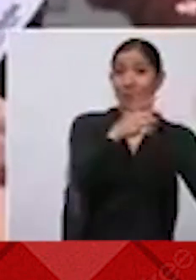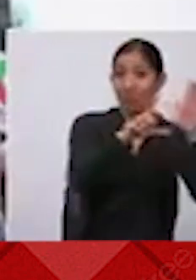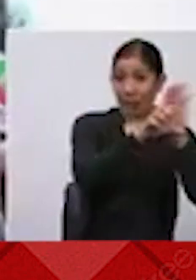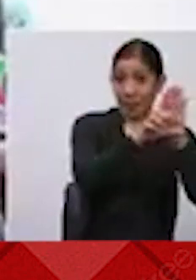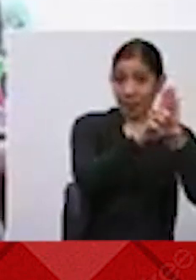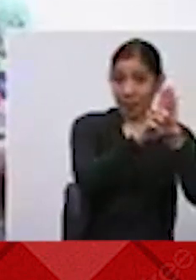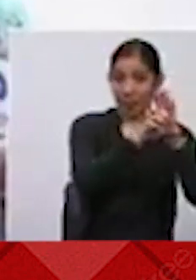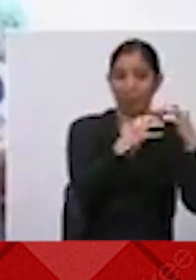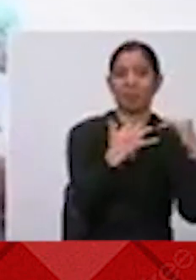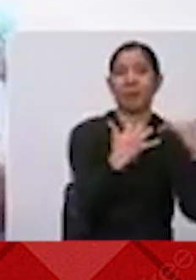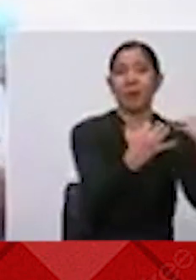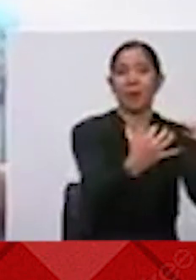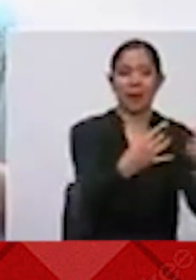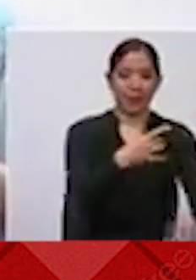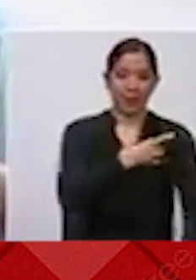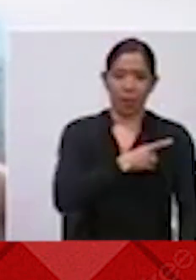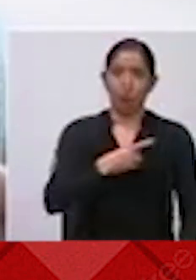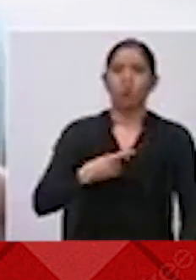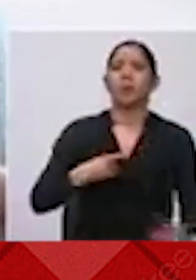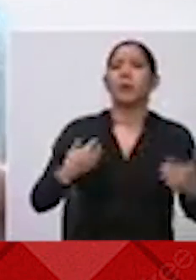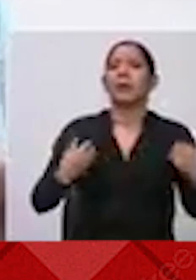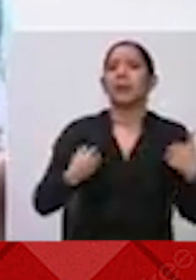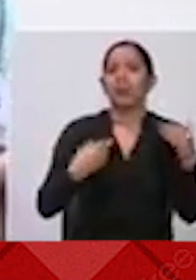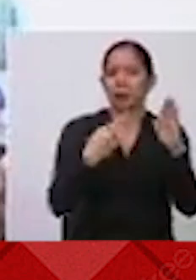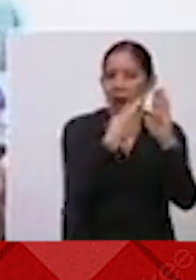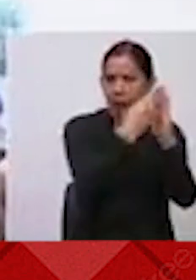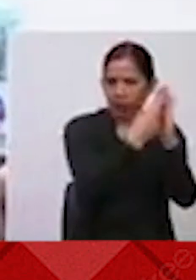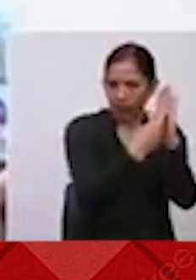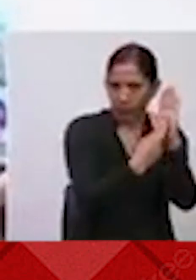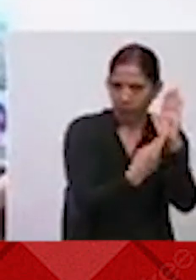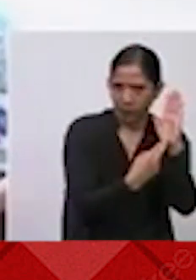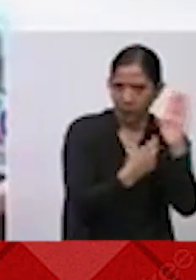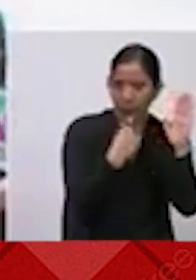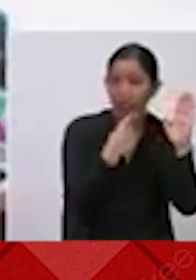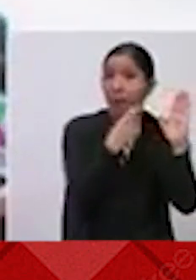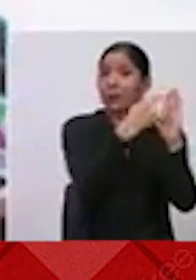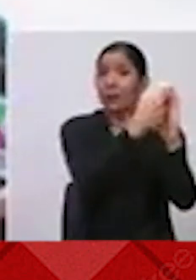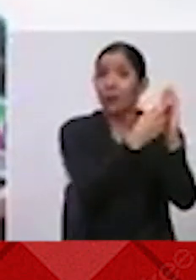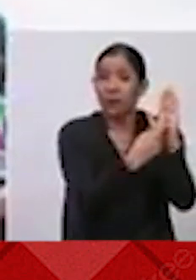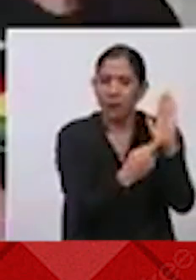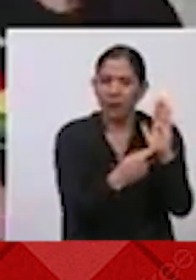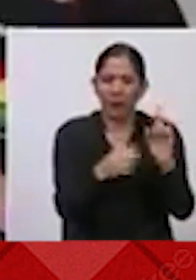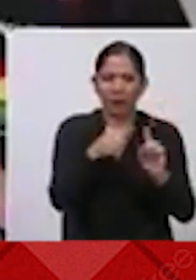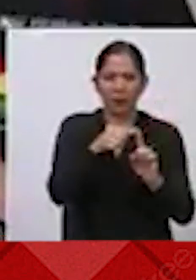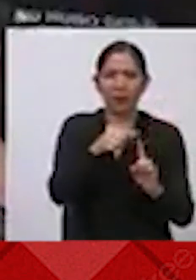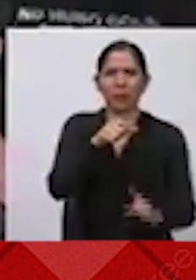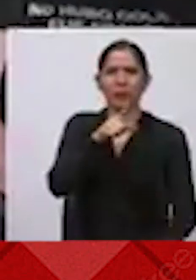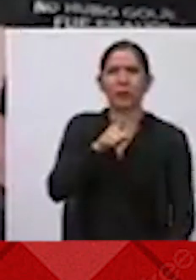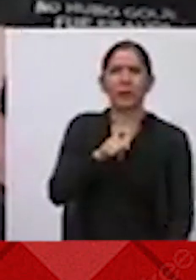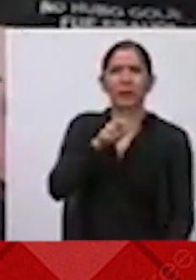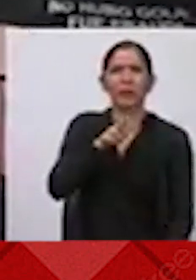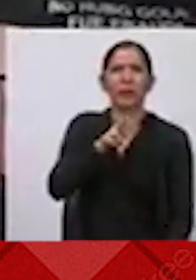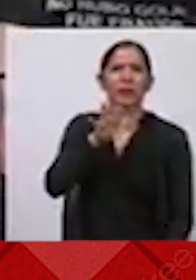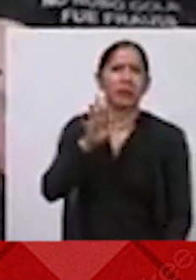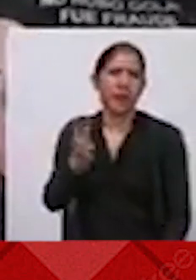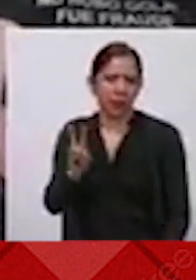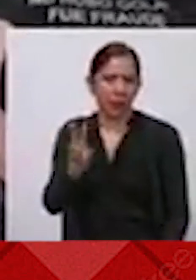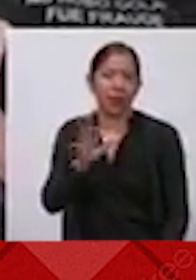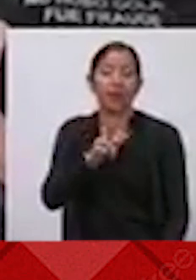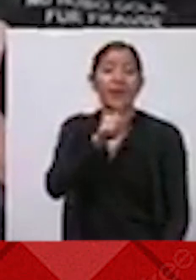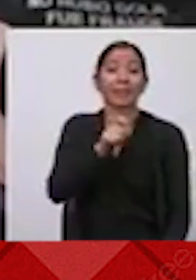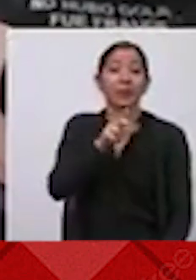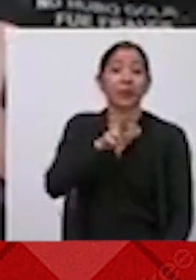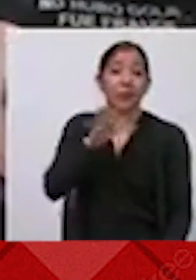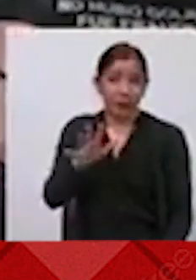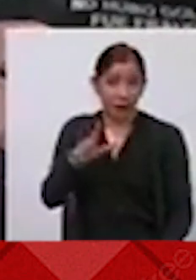o de senadores. Y en consecuencia tenemos que remitirnos a los contenidos del artículo 135 del Reglamento General de la